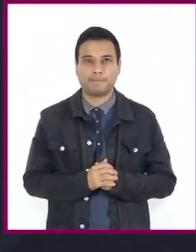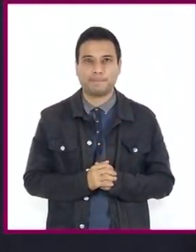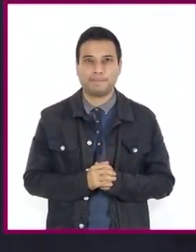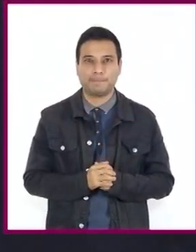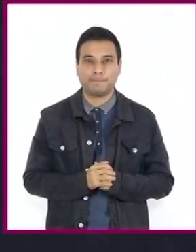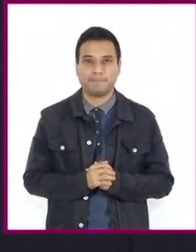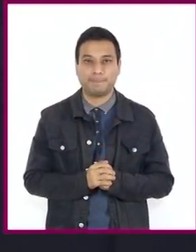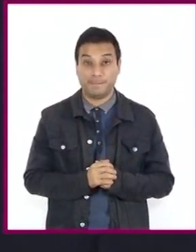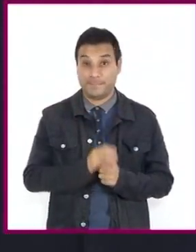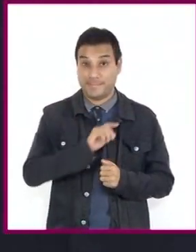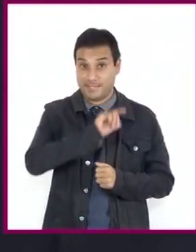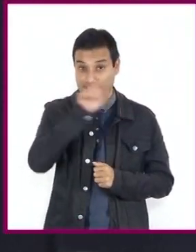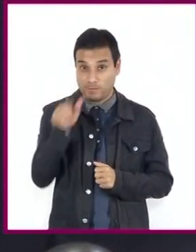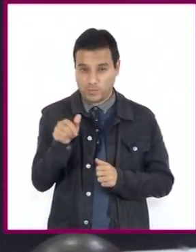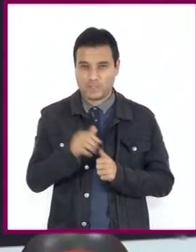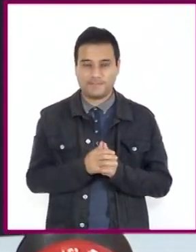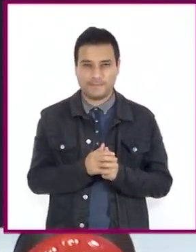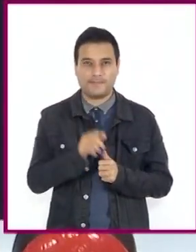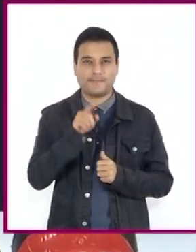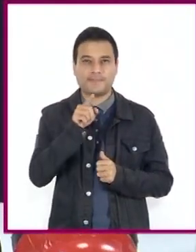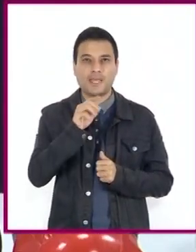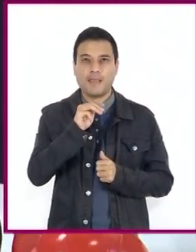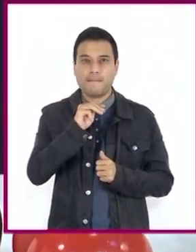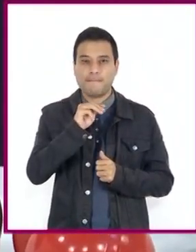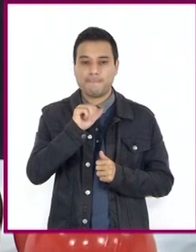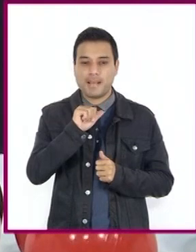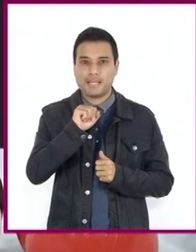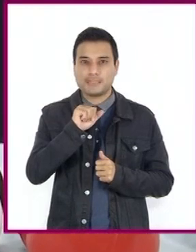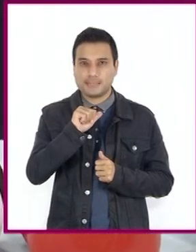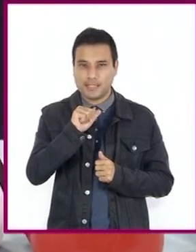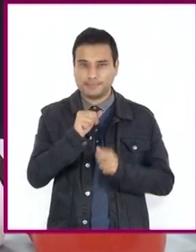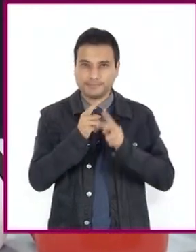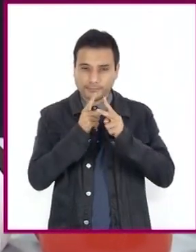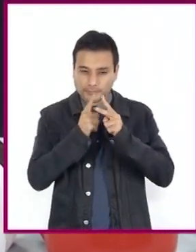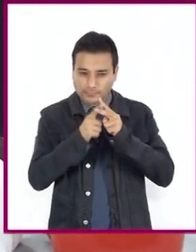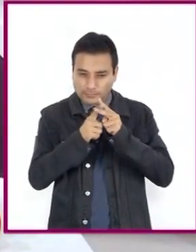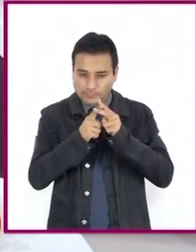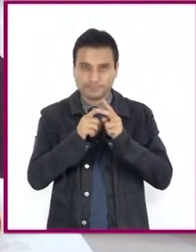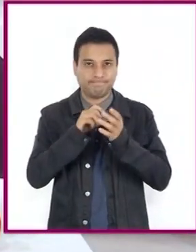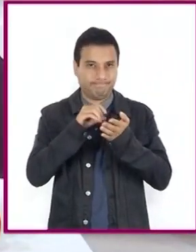y vamos a registrar la masa inicial.